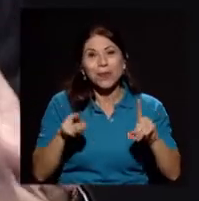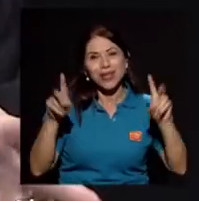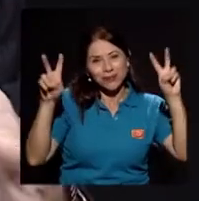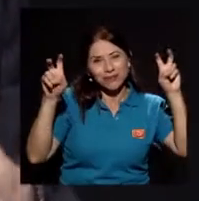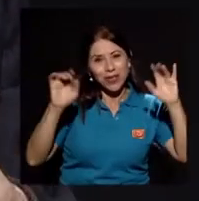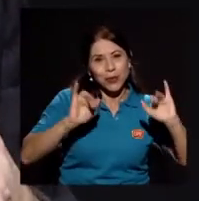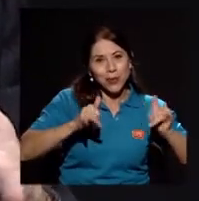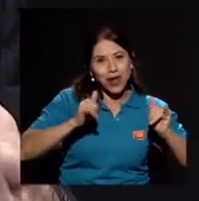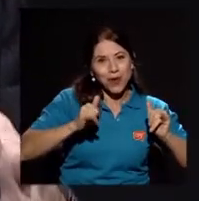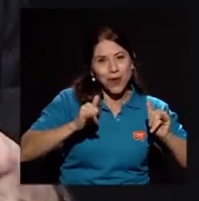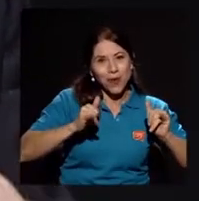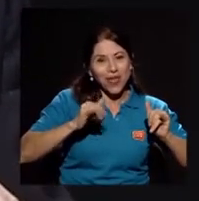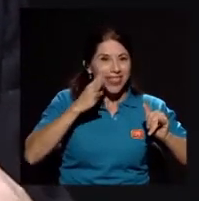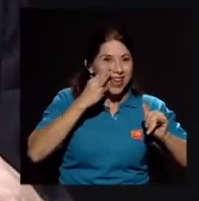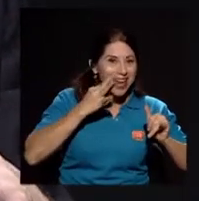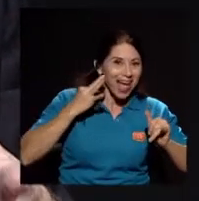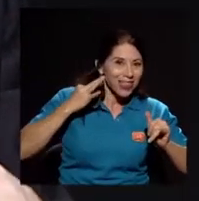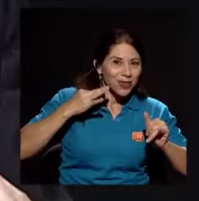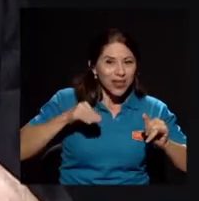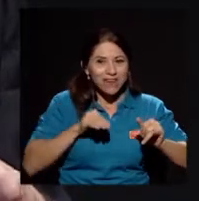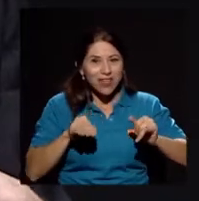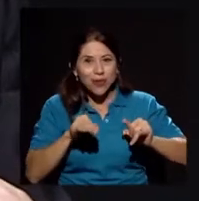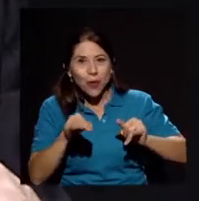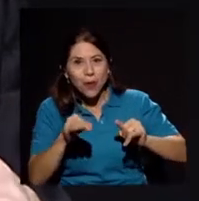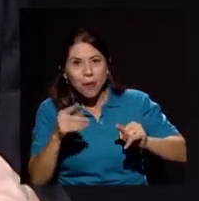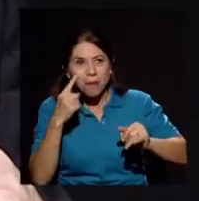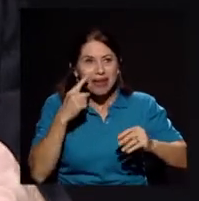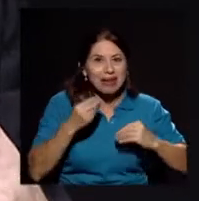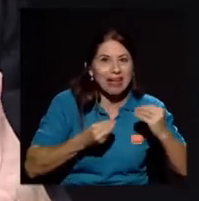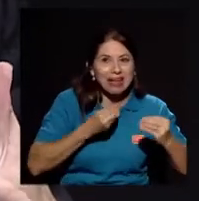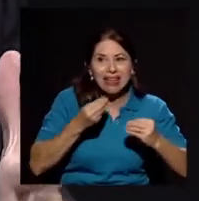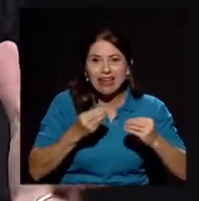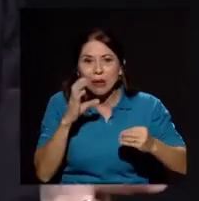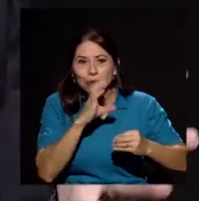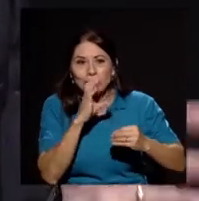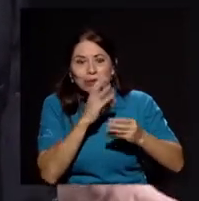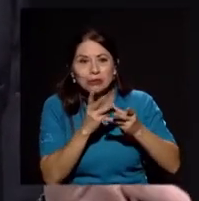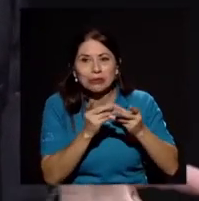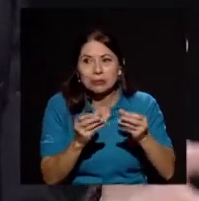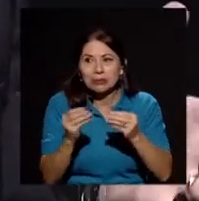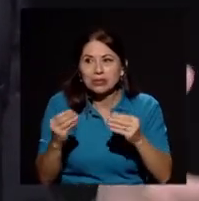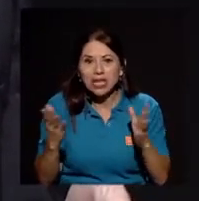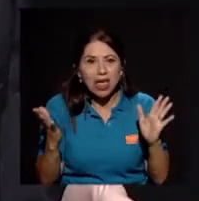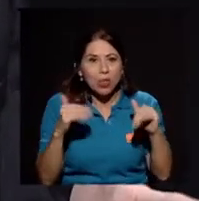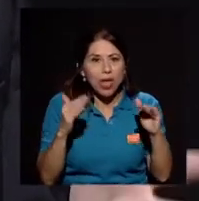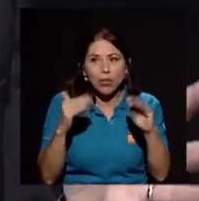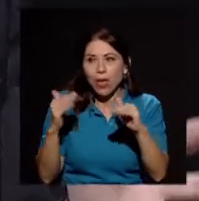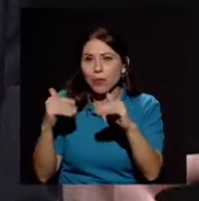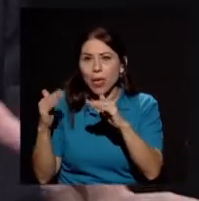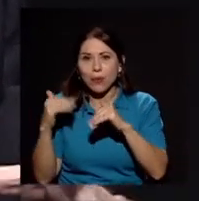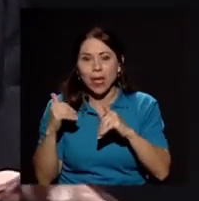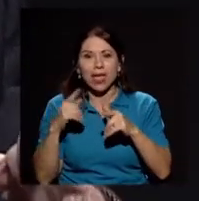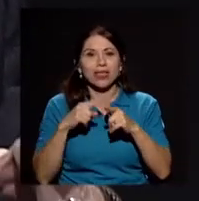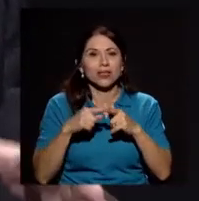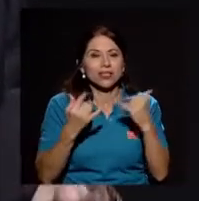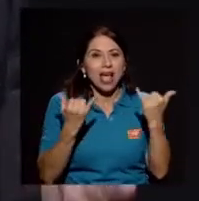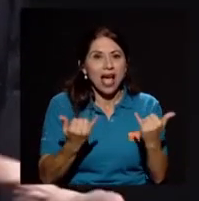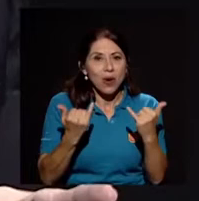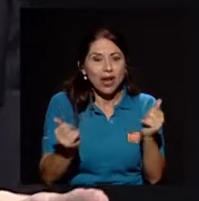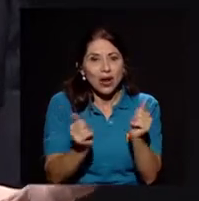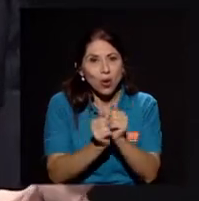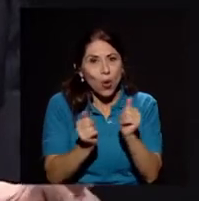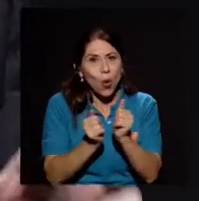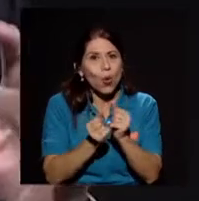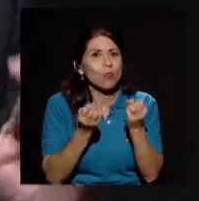ese juego buscarlos los espacios disponibles se ha ido agotando una y ahora aparentemente otra vez mediante una fuerte